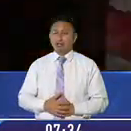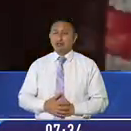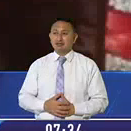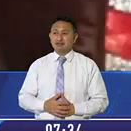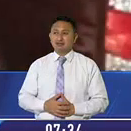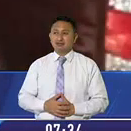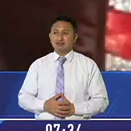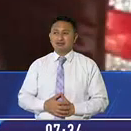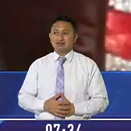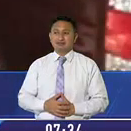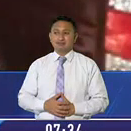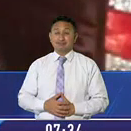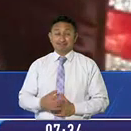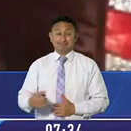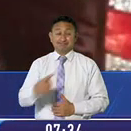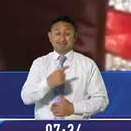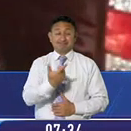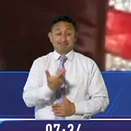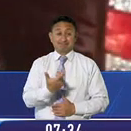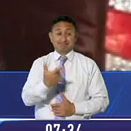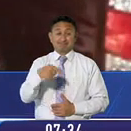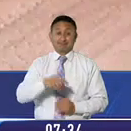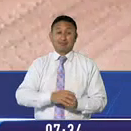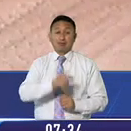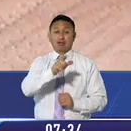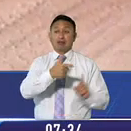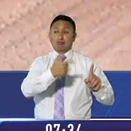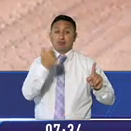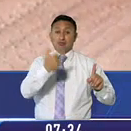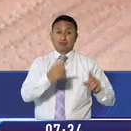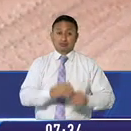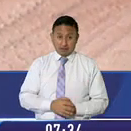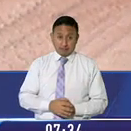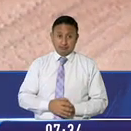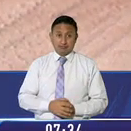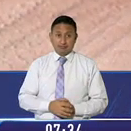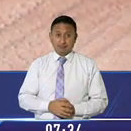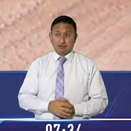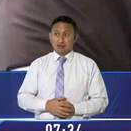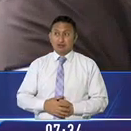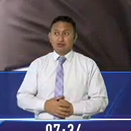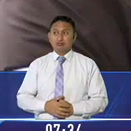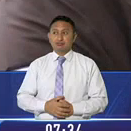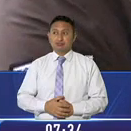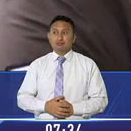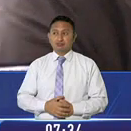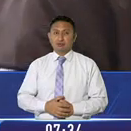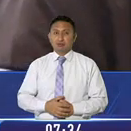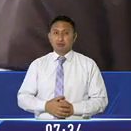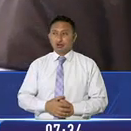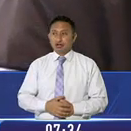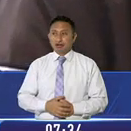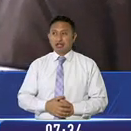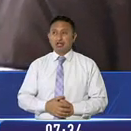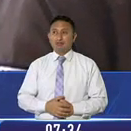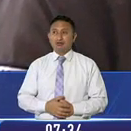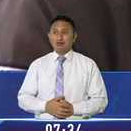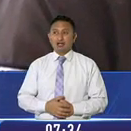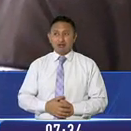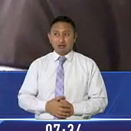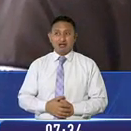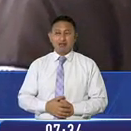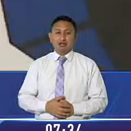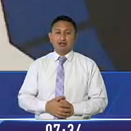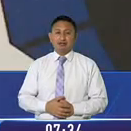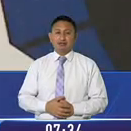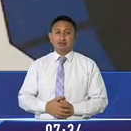Utilizadas sobre todo para cometer asesinatos, según detalla el jefe de la Dirección de Muertes Violentas de la Policía de la Zona 8, que comprende